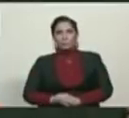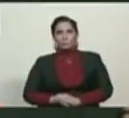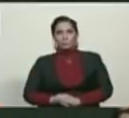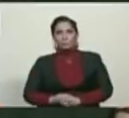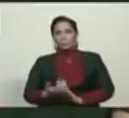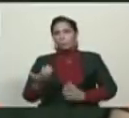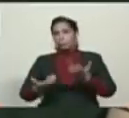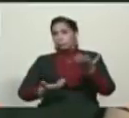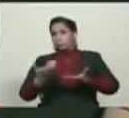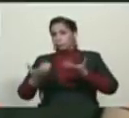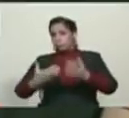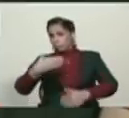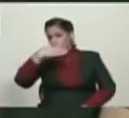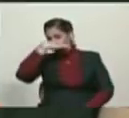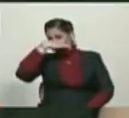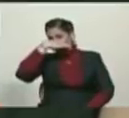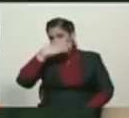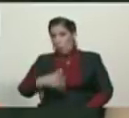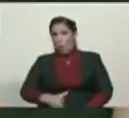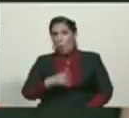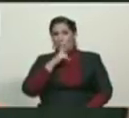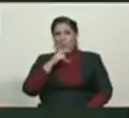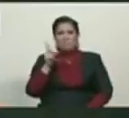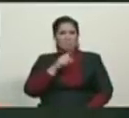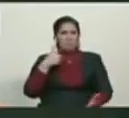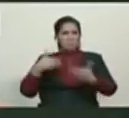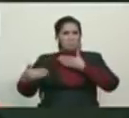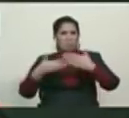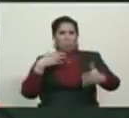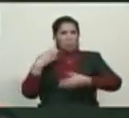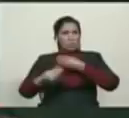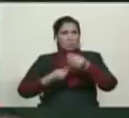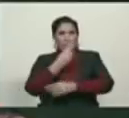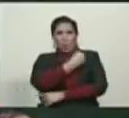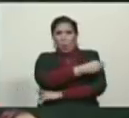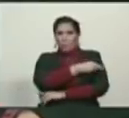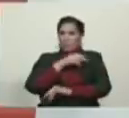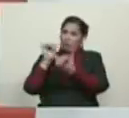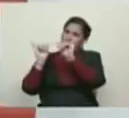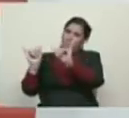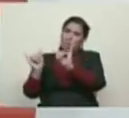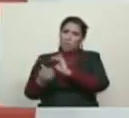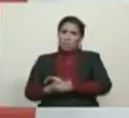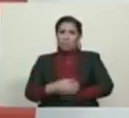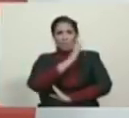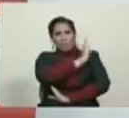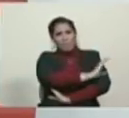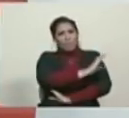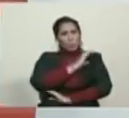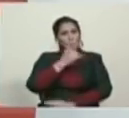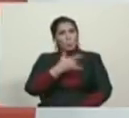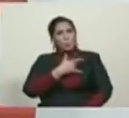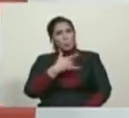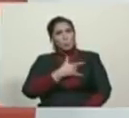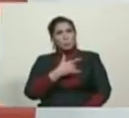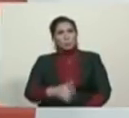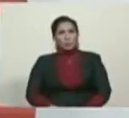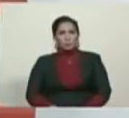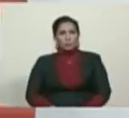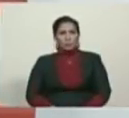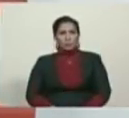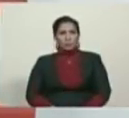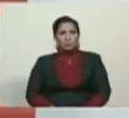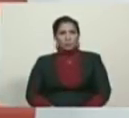hicieron. No les importa, o como hicieron en el hospital clínico universitario, que se